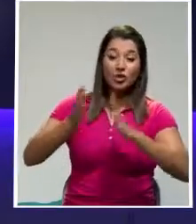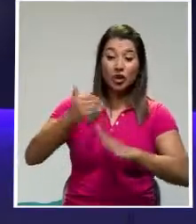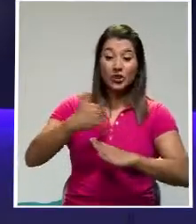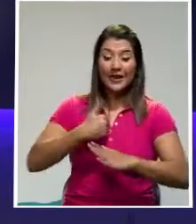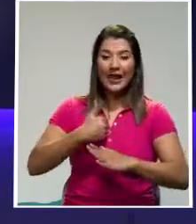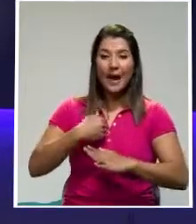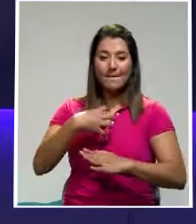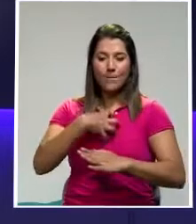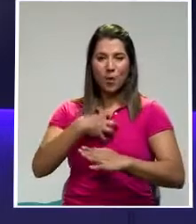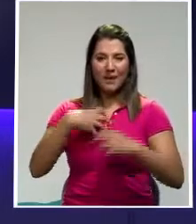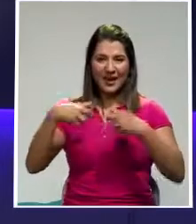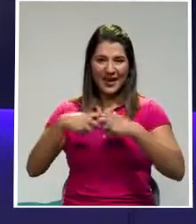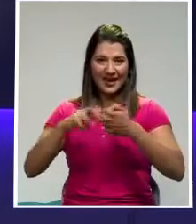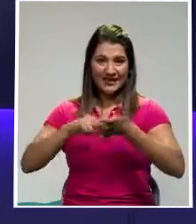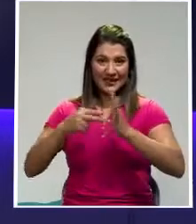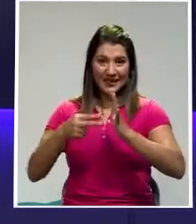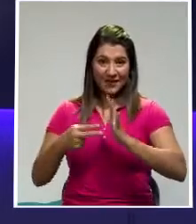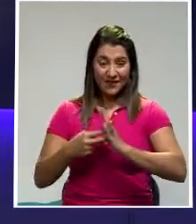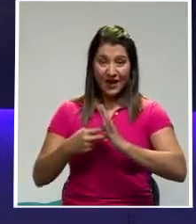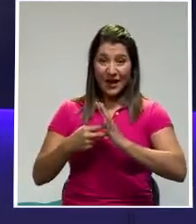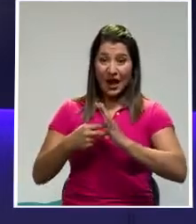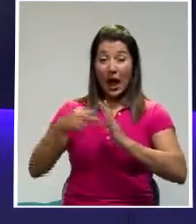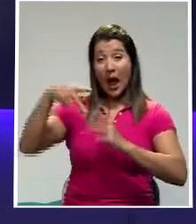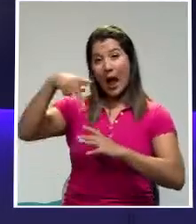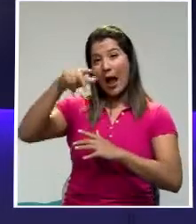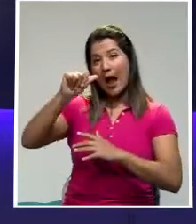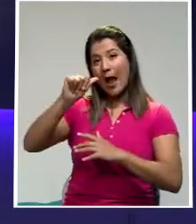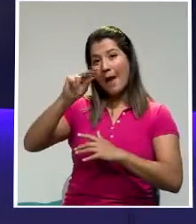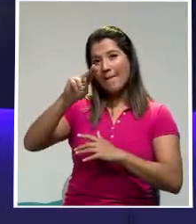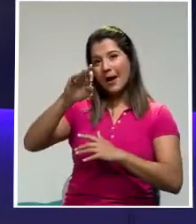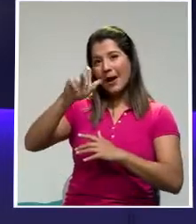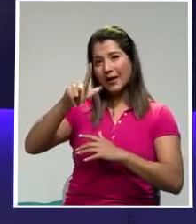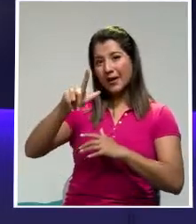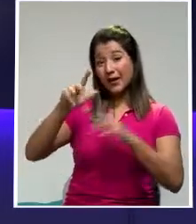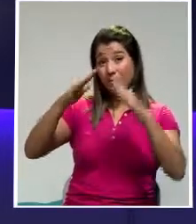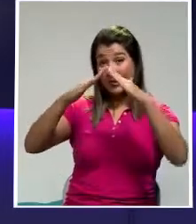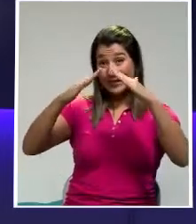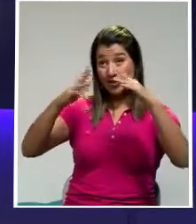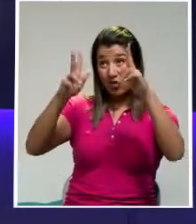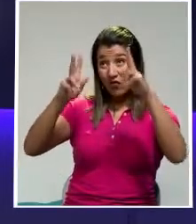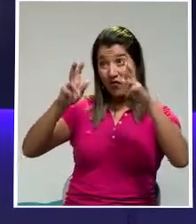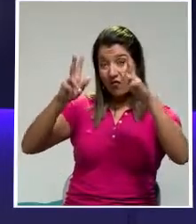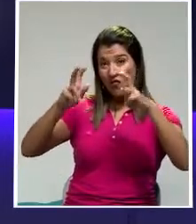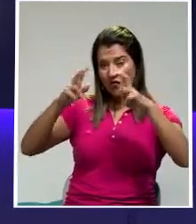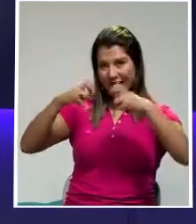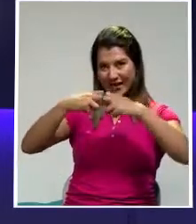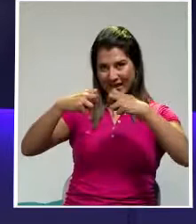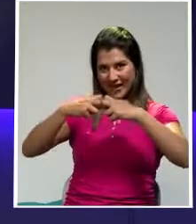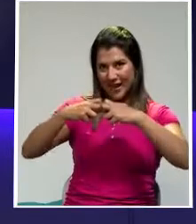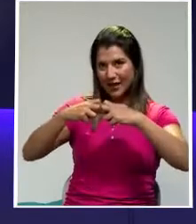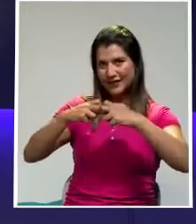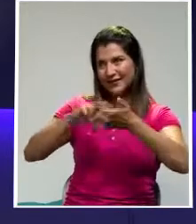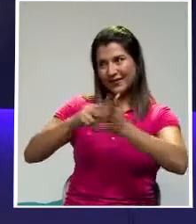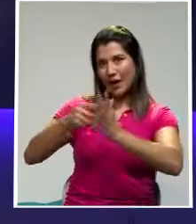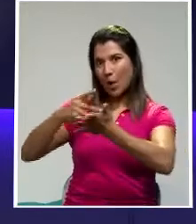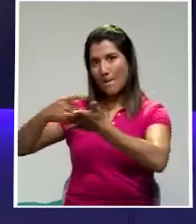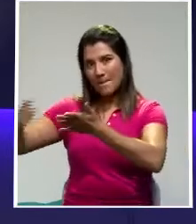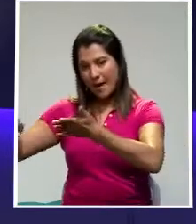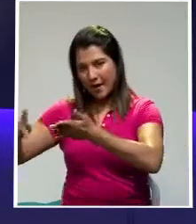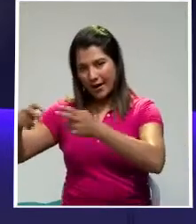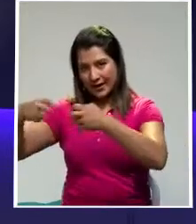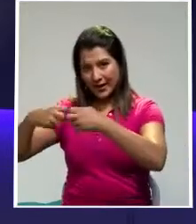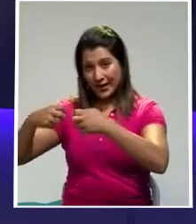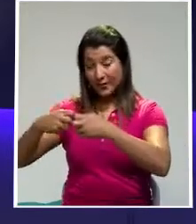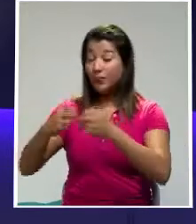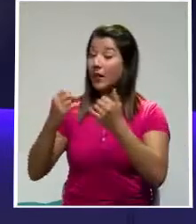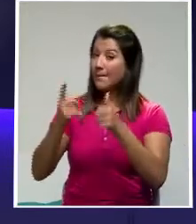Varios mitos. Primero, el ICE no está opuesto a eso. No estamos opuestos, de hecho fuimos los que promovimos el plan